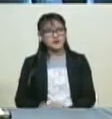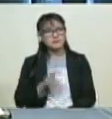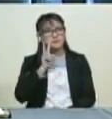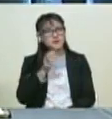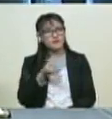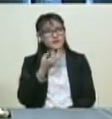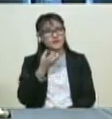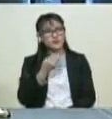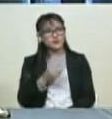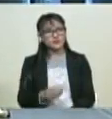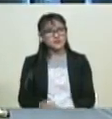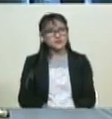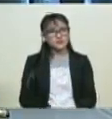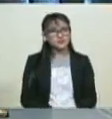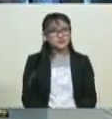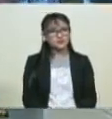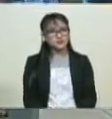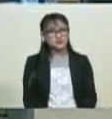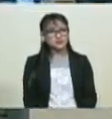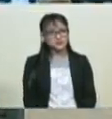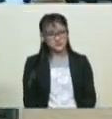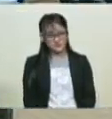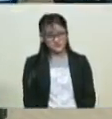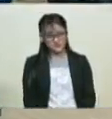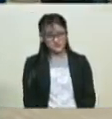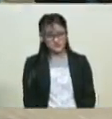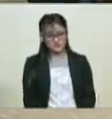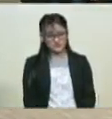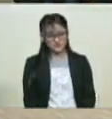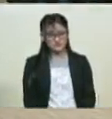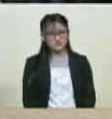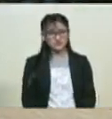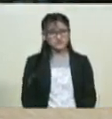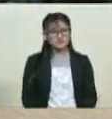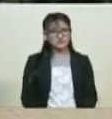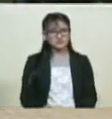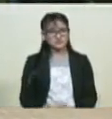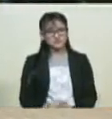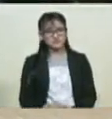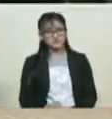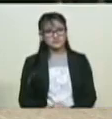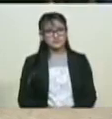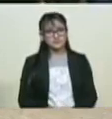miraflores alegra mucho saludarlos a todos a todos